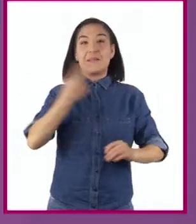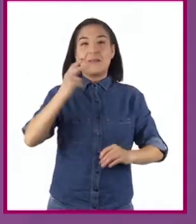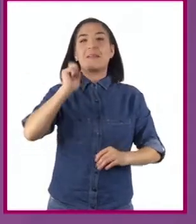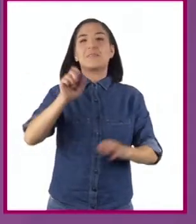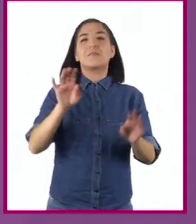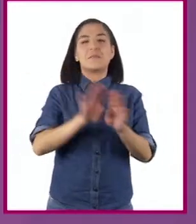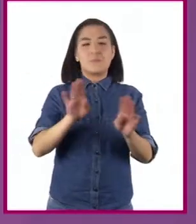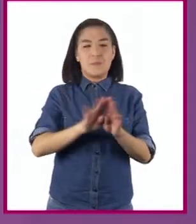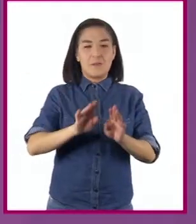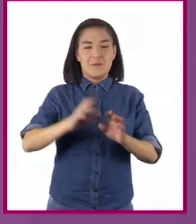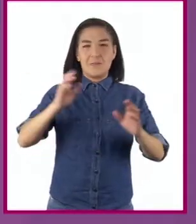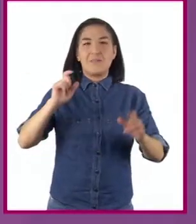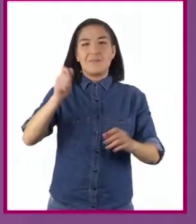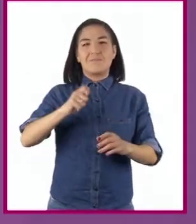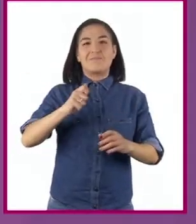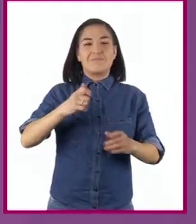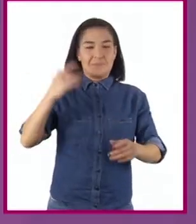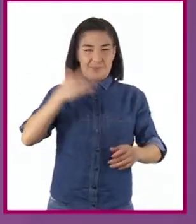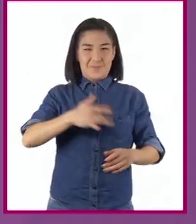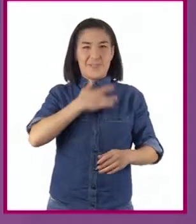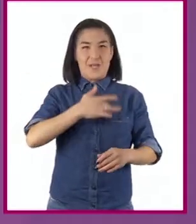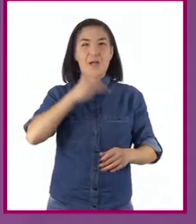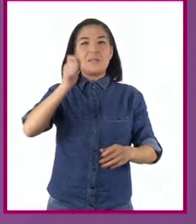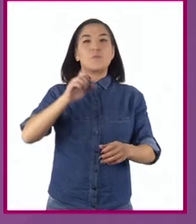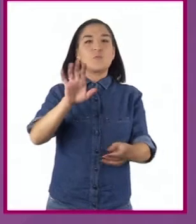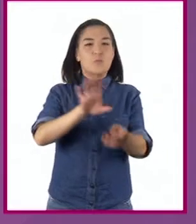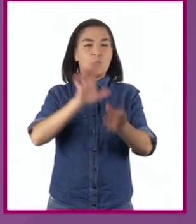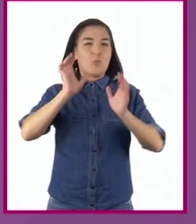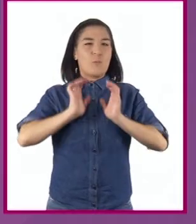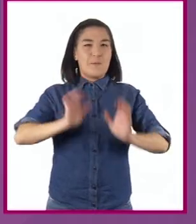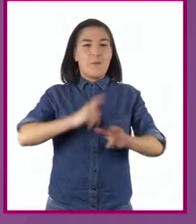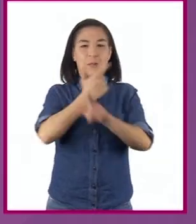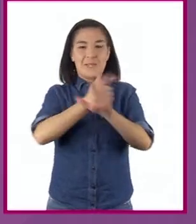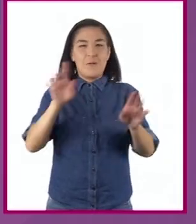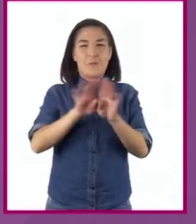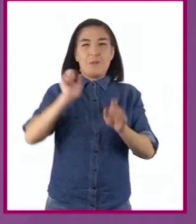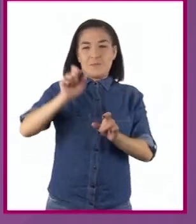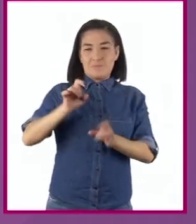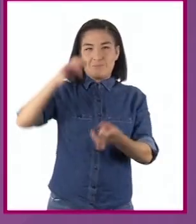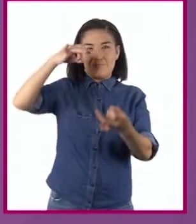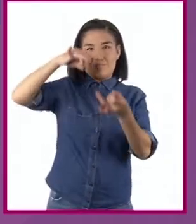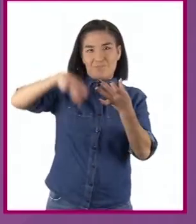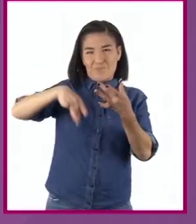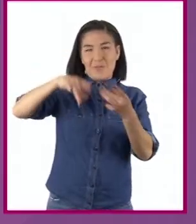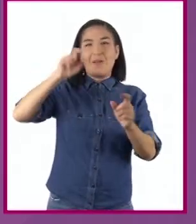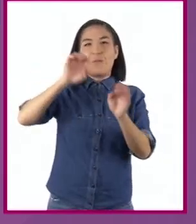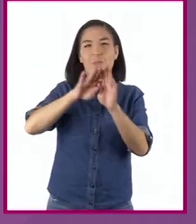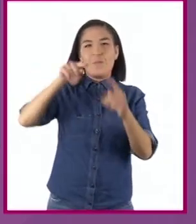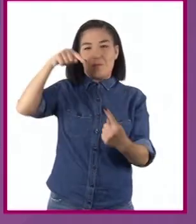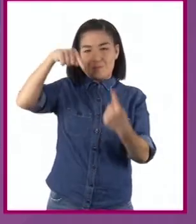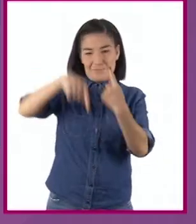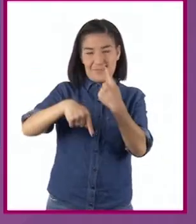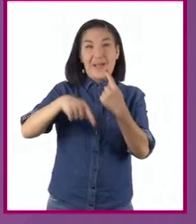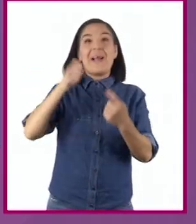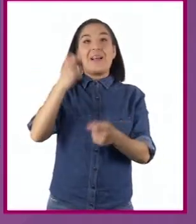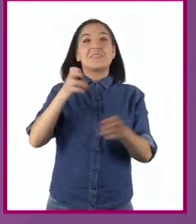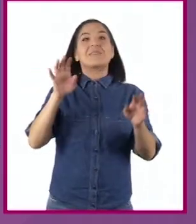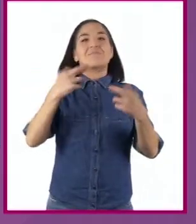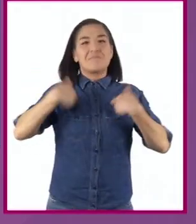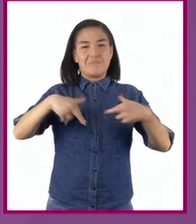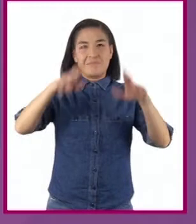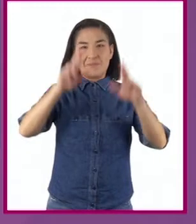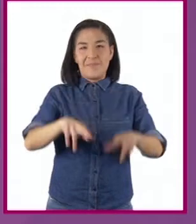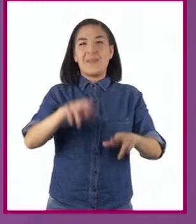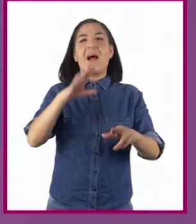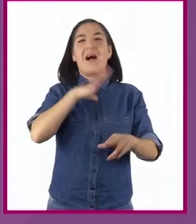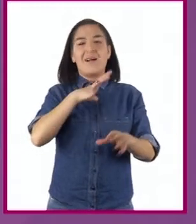diagrama de cuerpo libre, el cual facilita identificar las fuerzas que intervienen sobre diferentes objetos. Las fuerzas se